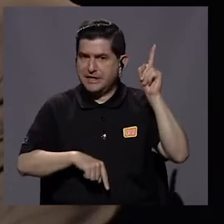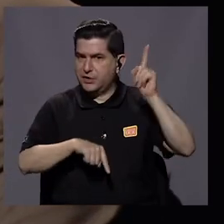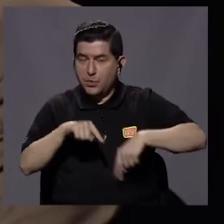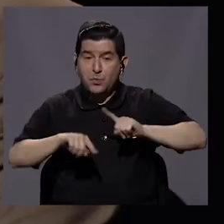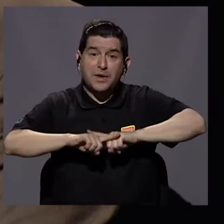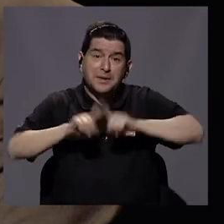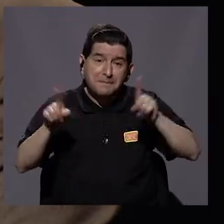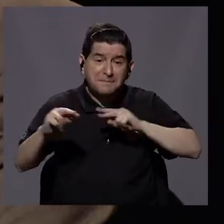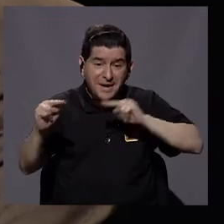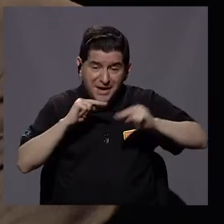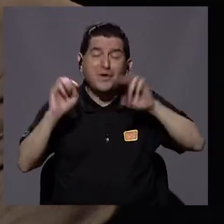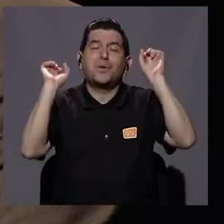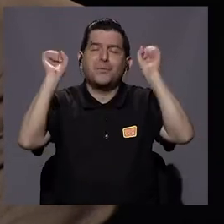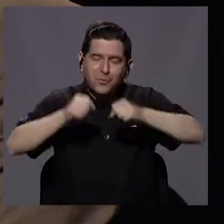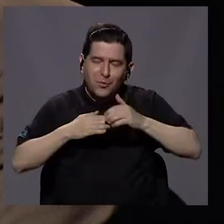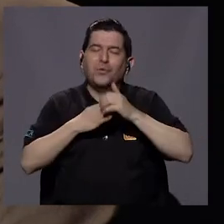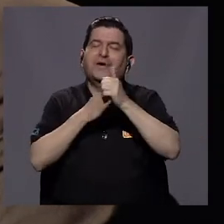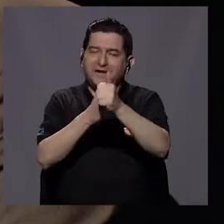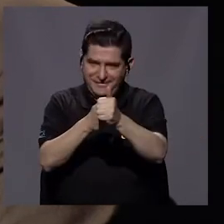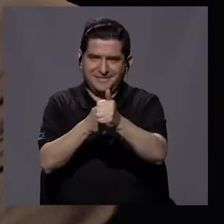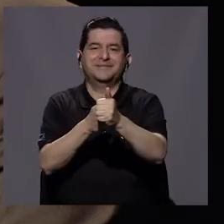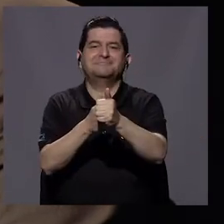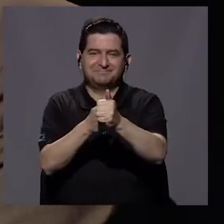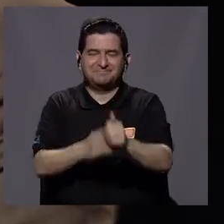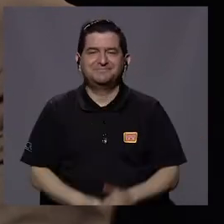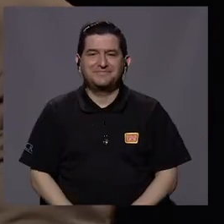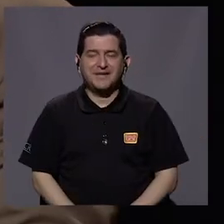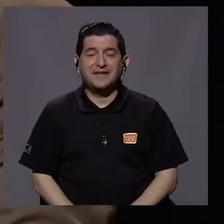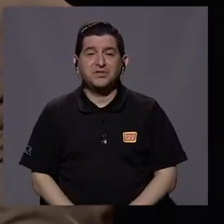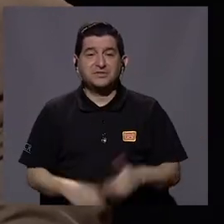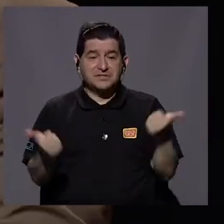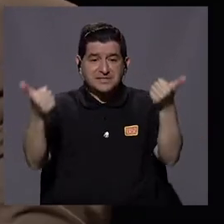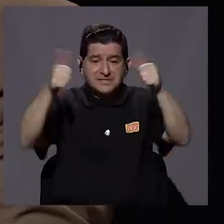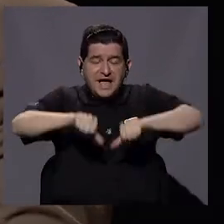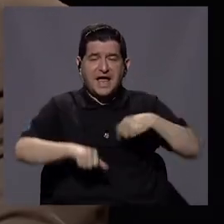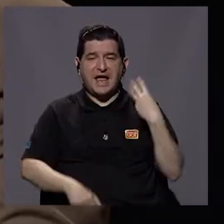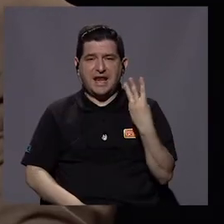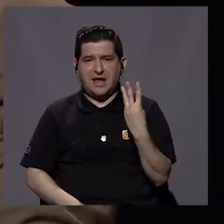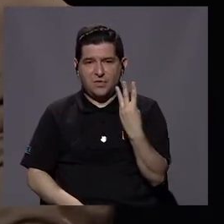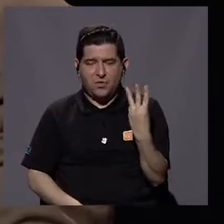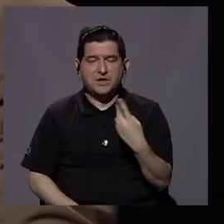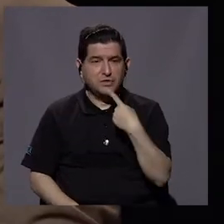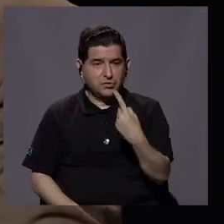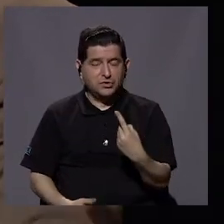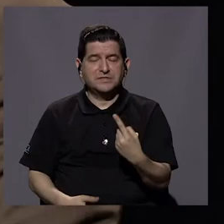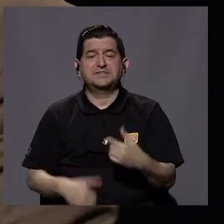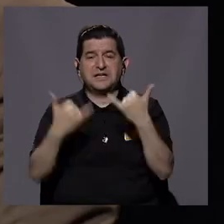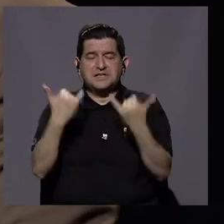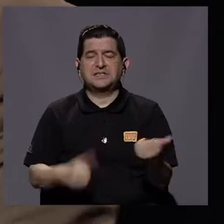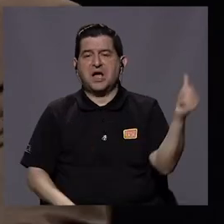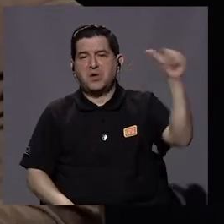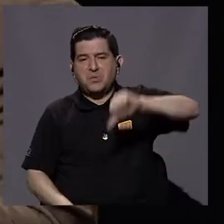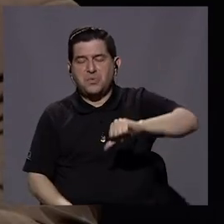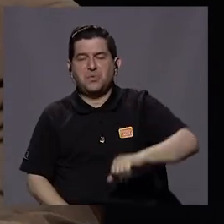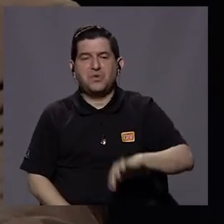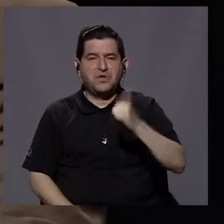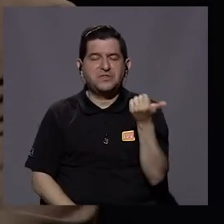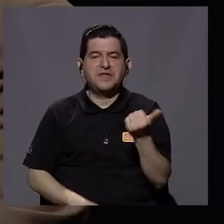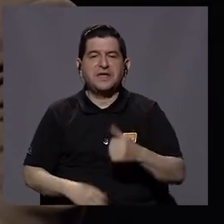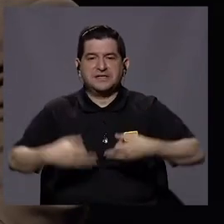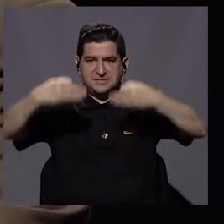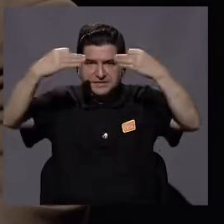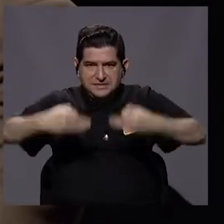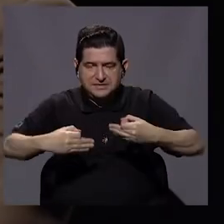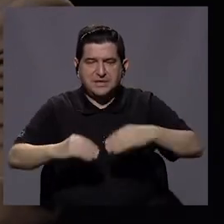hacer, pero en la negociación sí lo puede dirigir. Y entonces, el consenso de Washington, que ya fracasó y que lo dijeron abiertamente, y que tiene dentro de esas 10